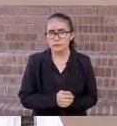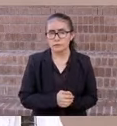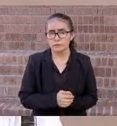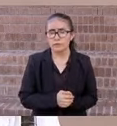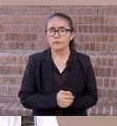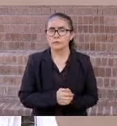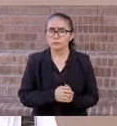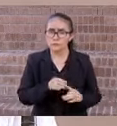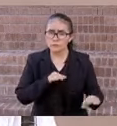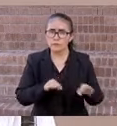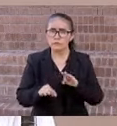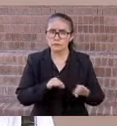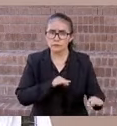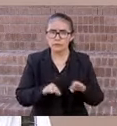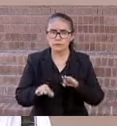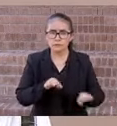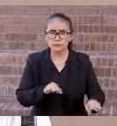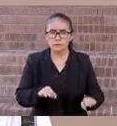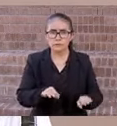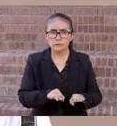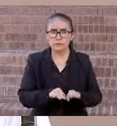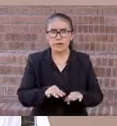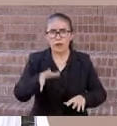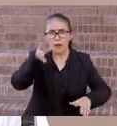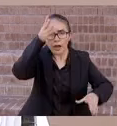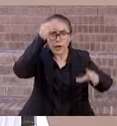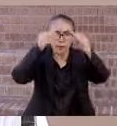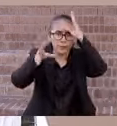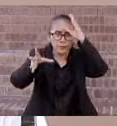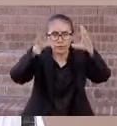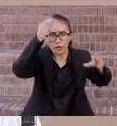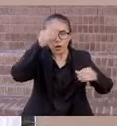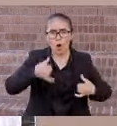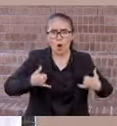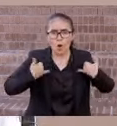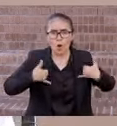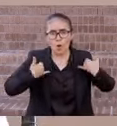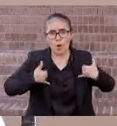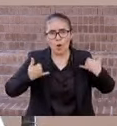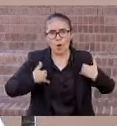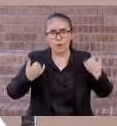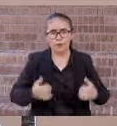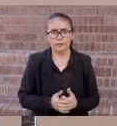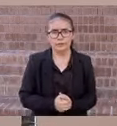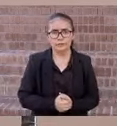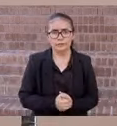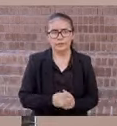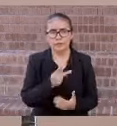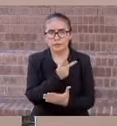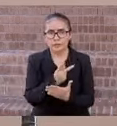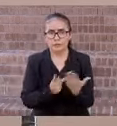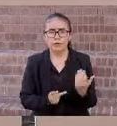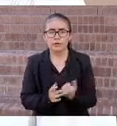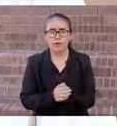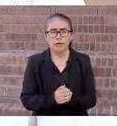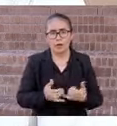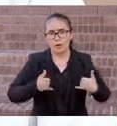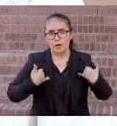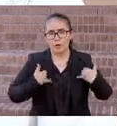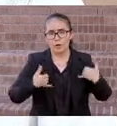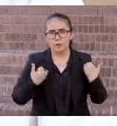trabajando como aprendices los jóvenes en el programa jóvenes